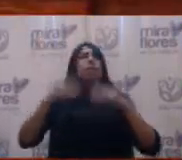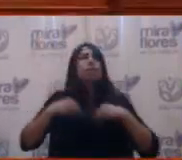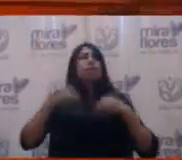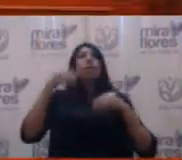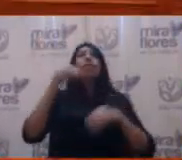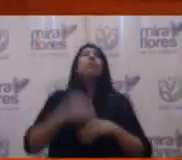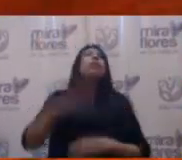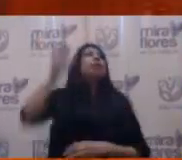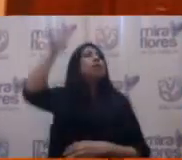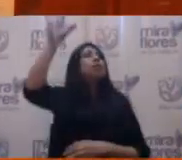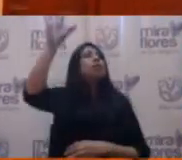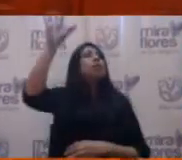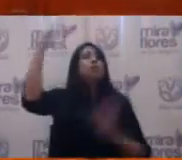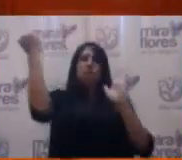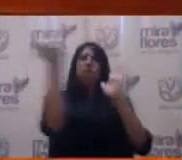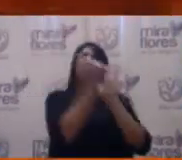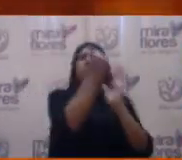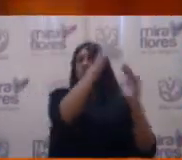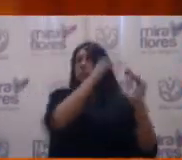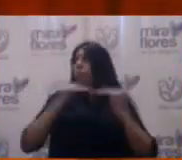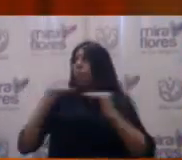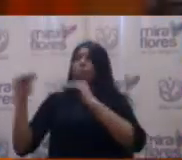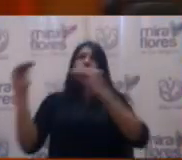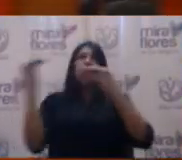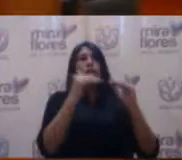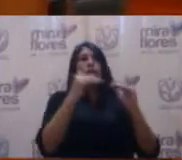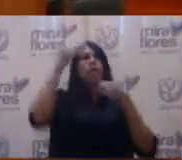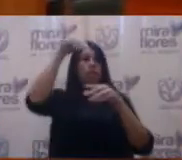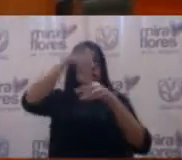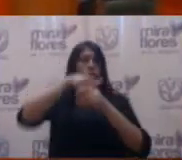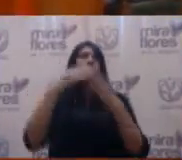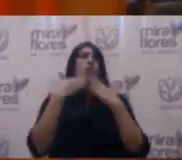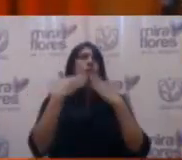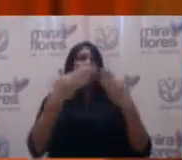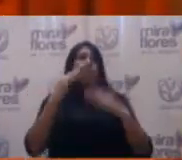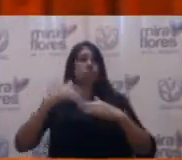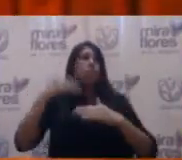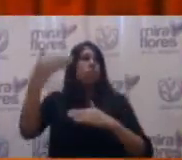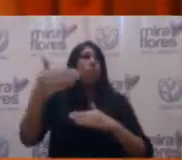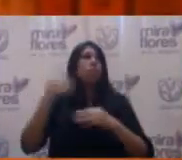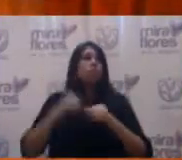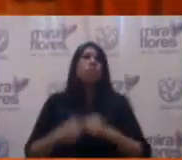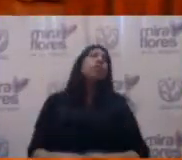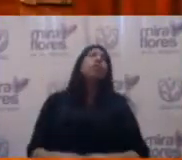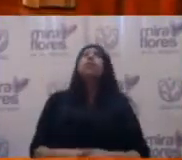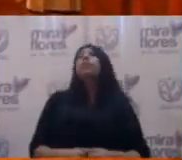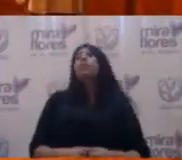conformidad, se aprueba por unanimidad de votos. Muchas gracias. Vamos al siguiente punto.